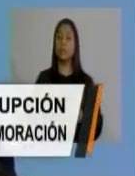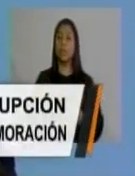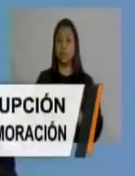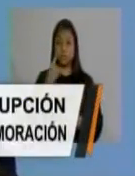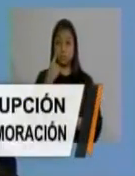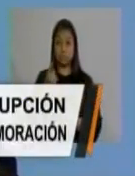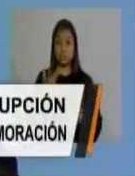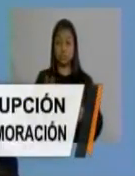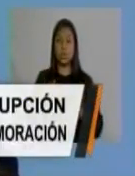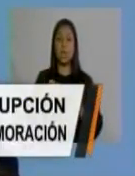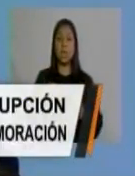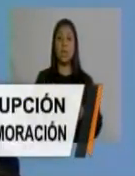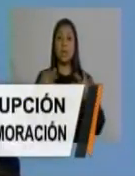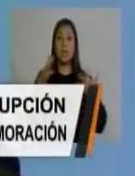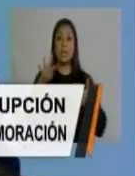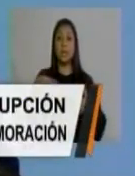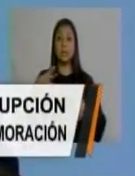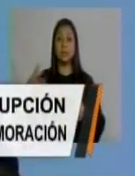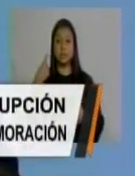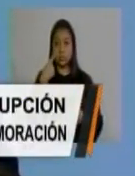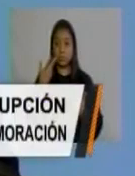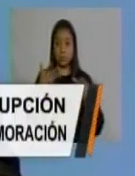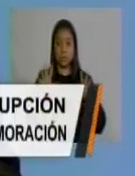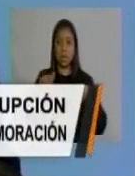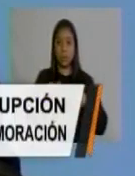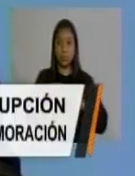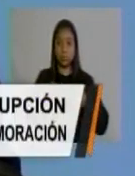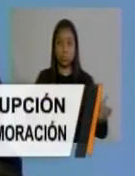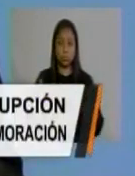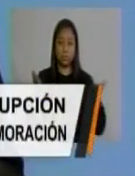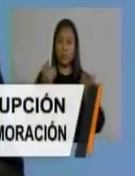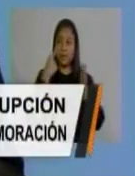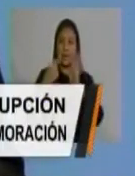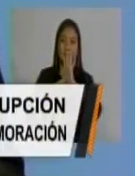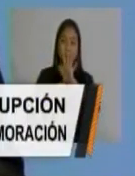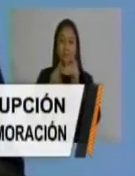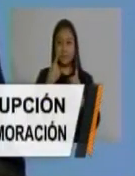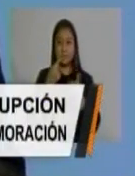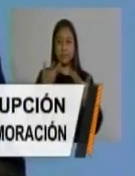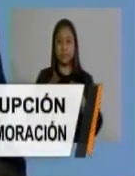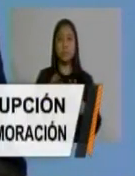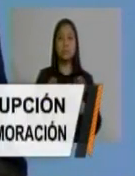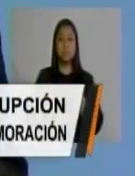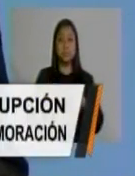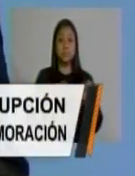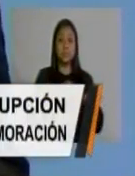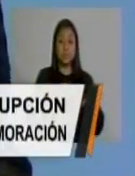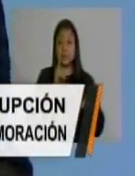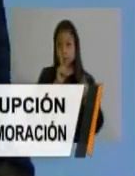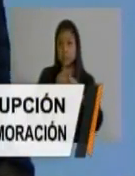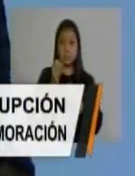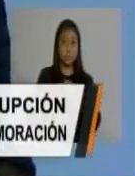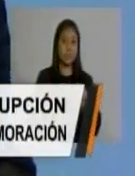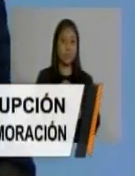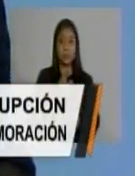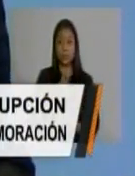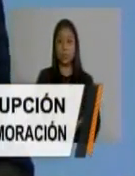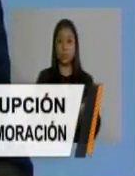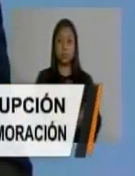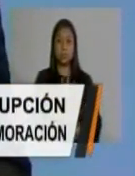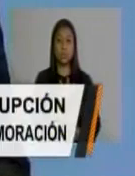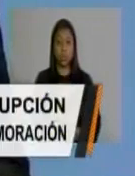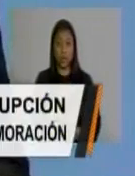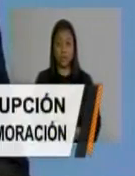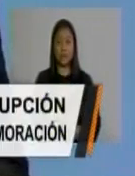el último censo, nos encontramos en pleno crecimiento de la población, lo que conllevará que para el año 2040 la mayoría